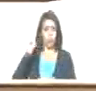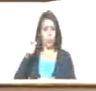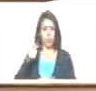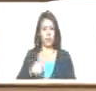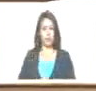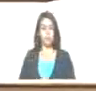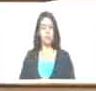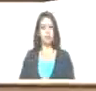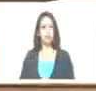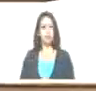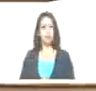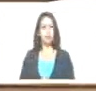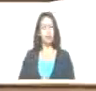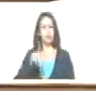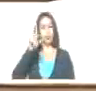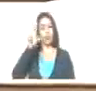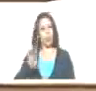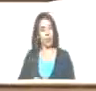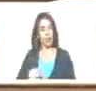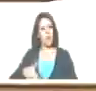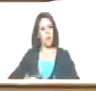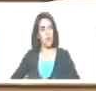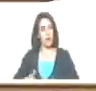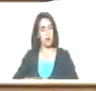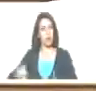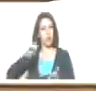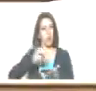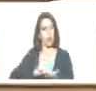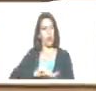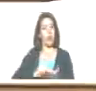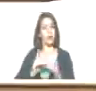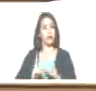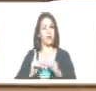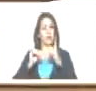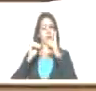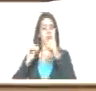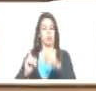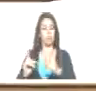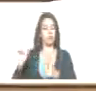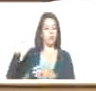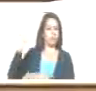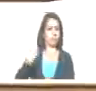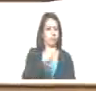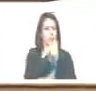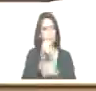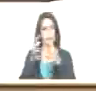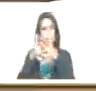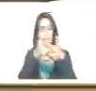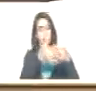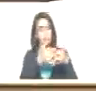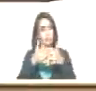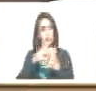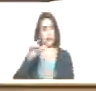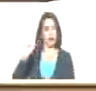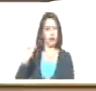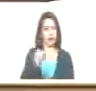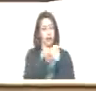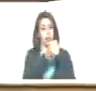levantando con la fuerza con la que levantó su dignidad para derrotar al imperio norteamericano y para derrotar el